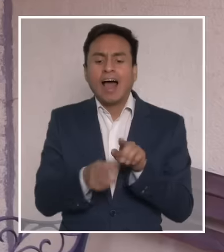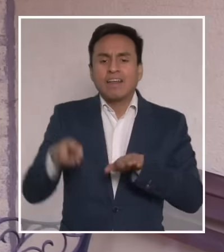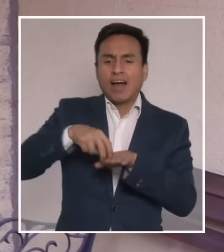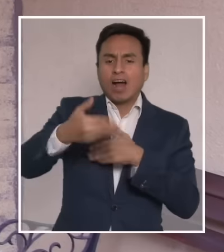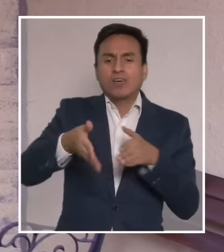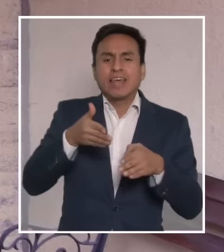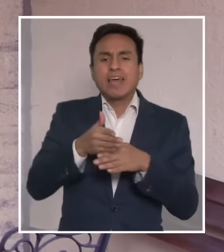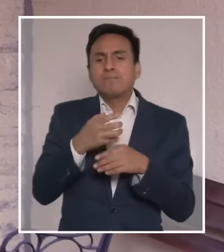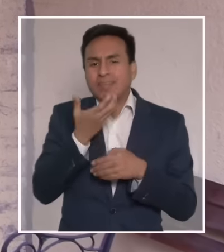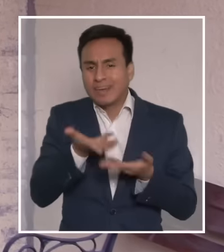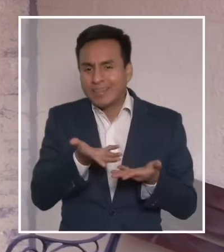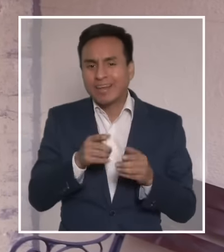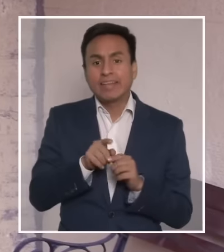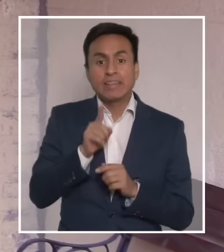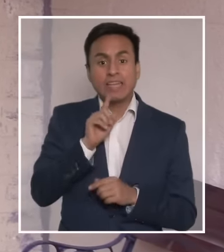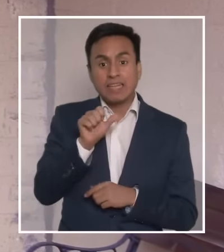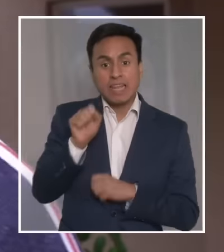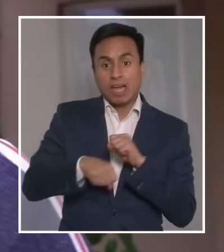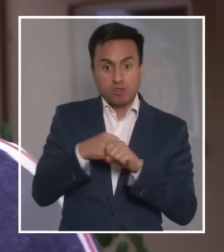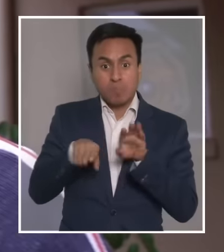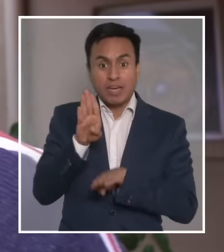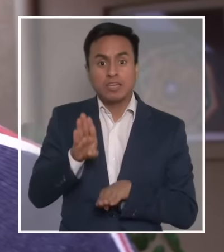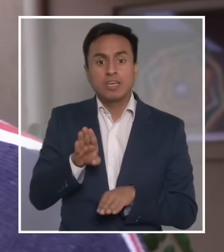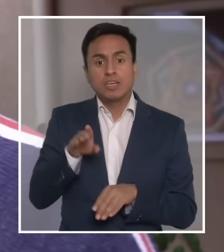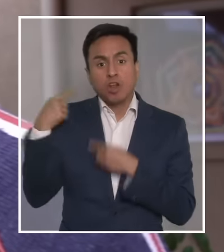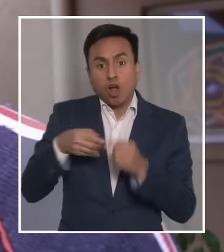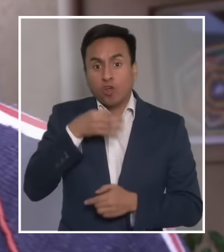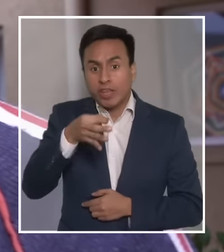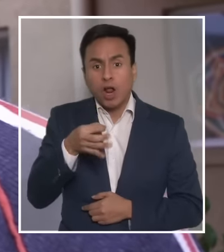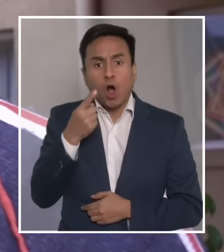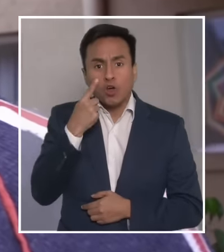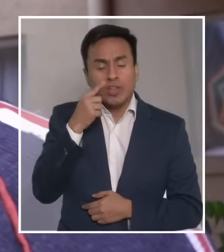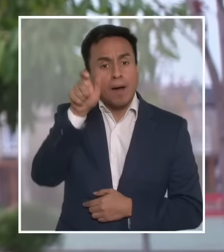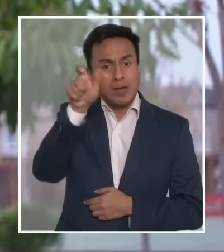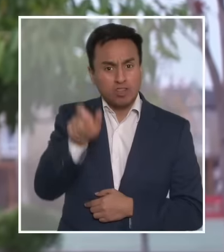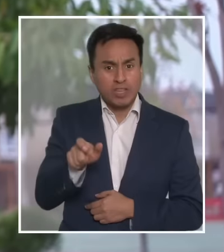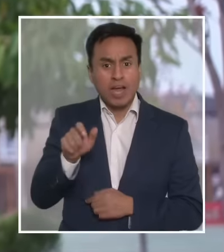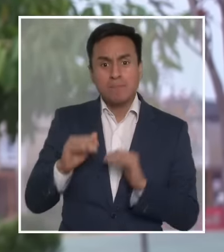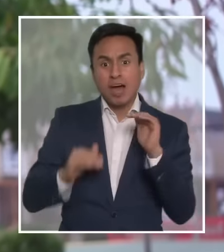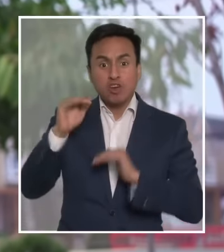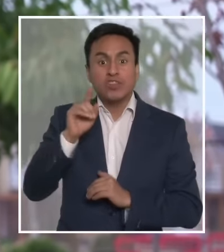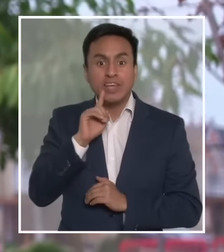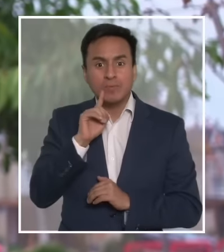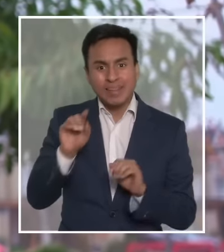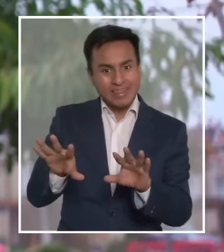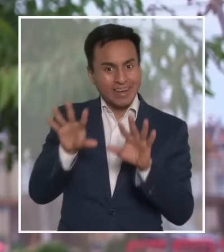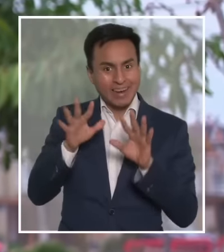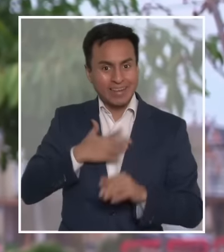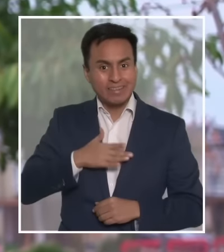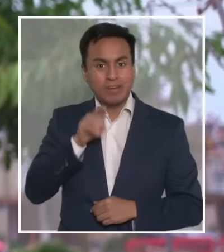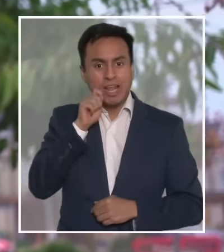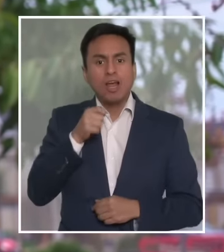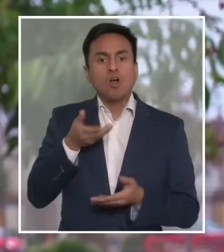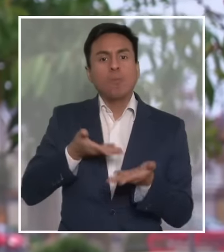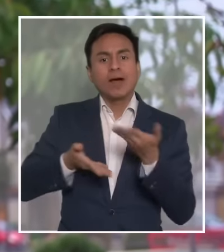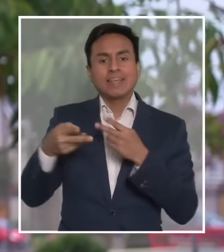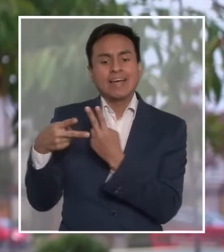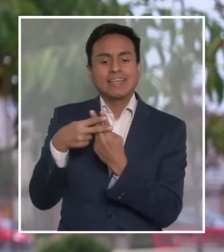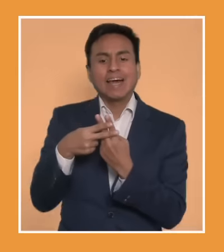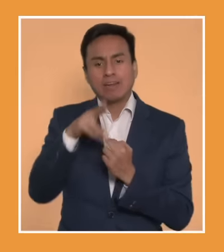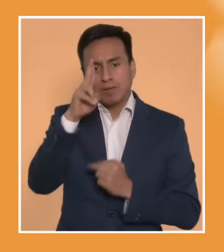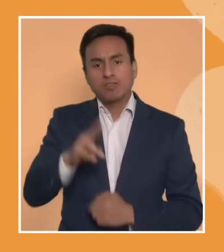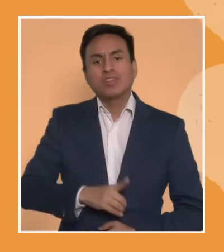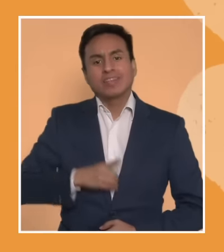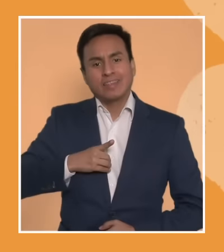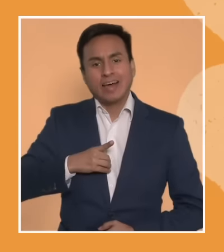un cajón de manzana. ¿Tienes más de 60 años y una historia por contar? ¿O conoces a una persona mayor que quieras destacar? Compártela usando el